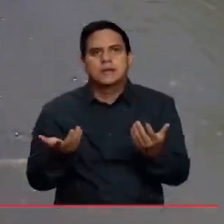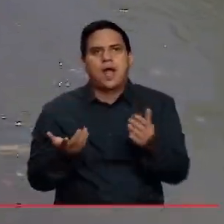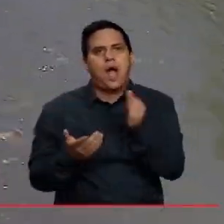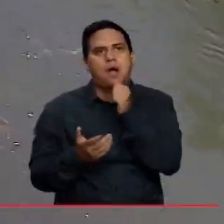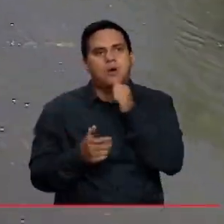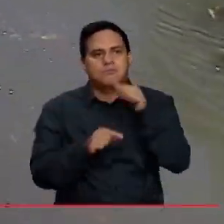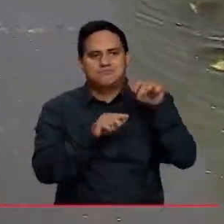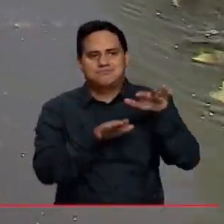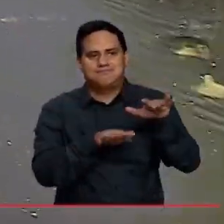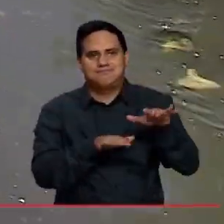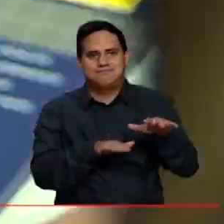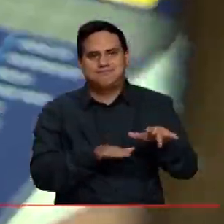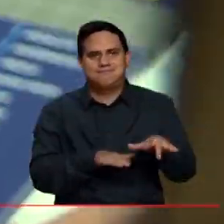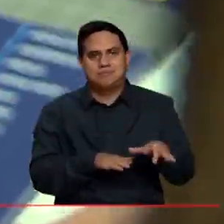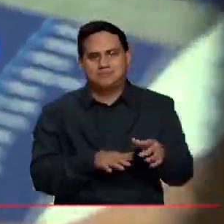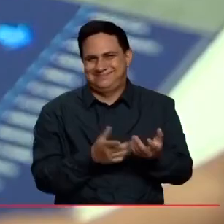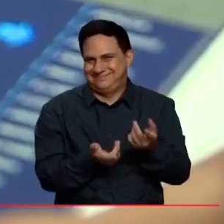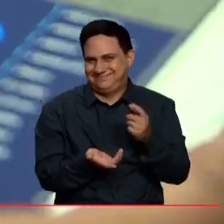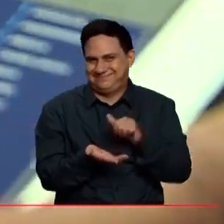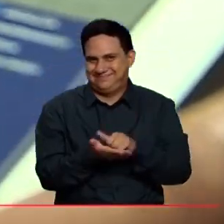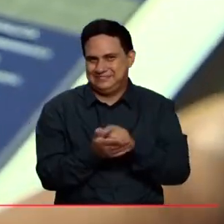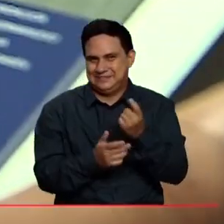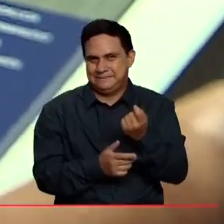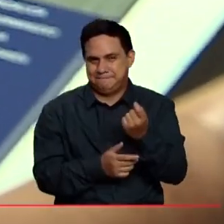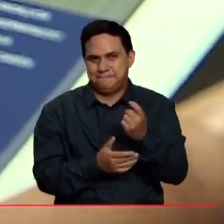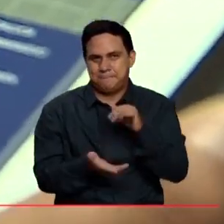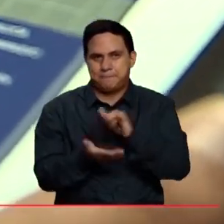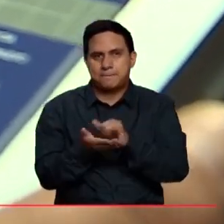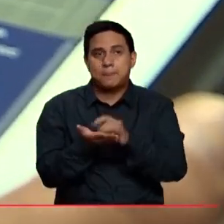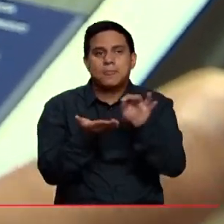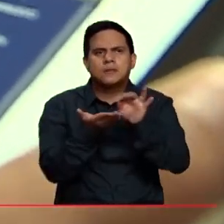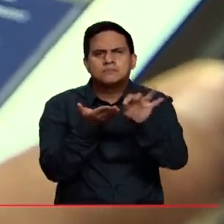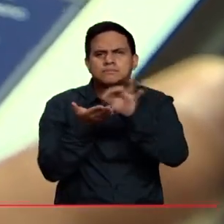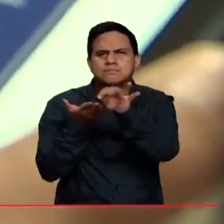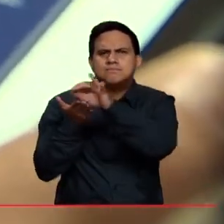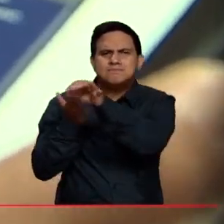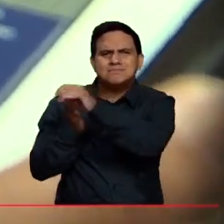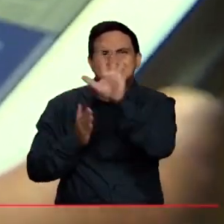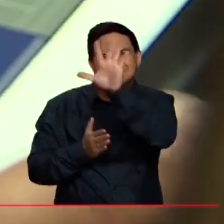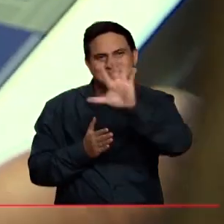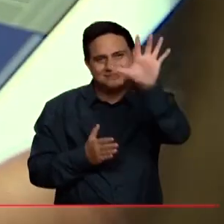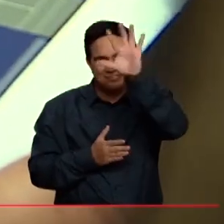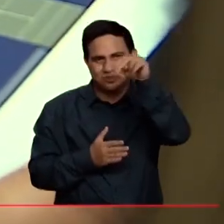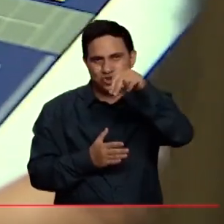agua. Frente a esta situación, los municipios de Anserma Nuevo, Ulloa, Sevilla, San Pedro, Yotoco,